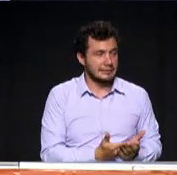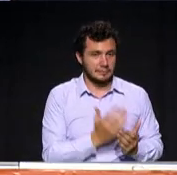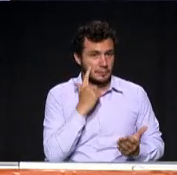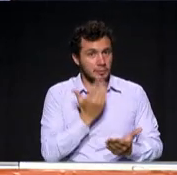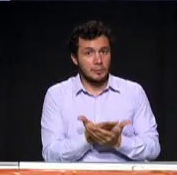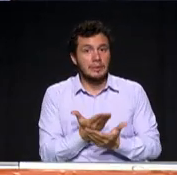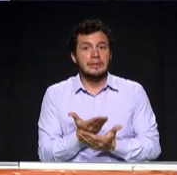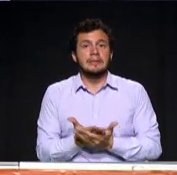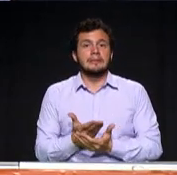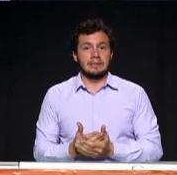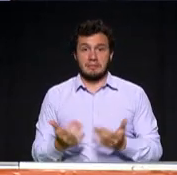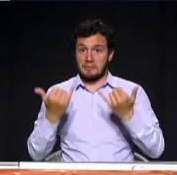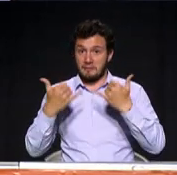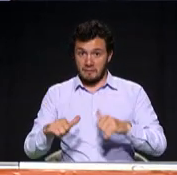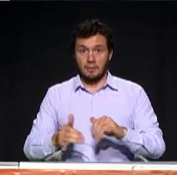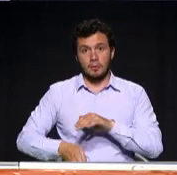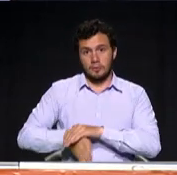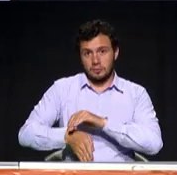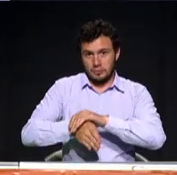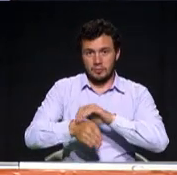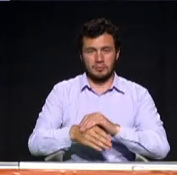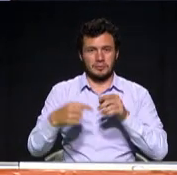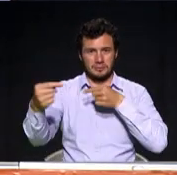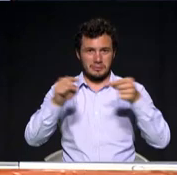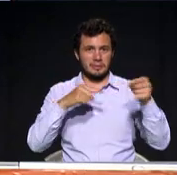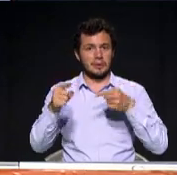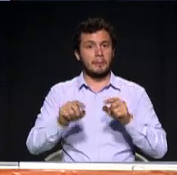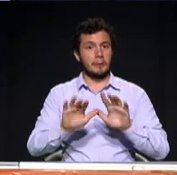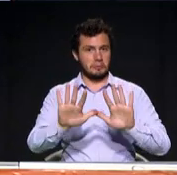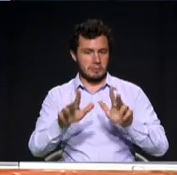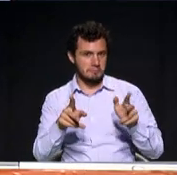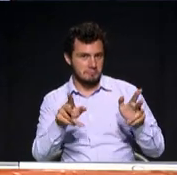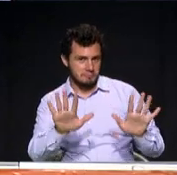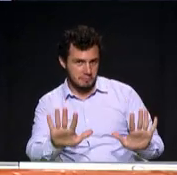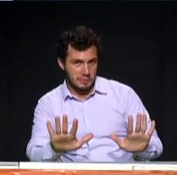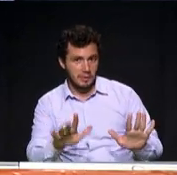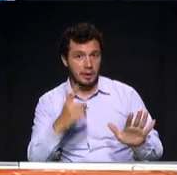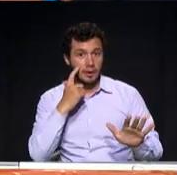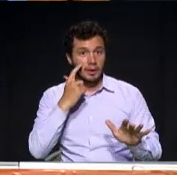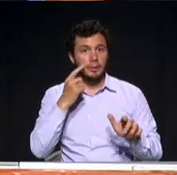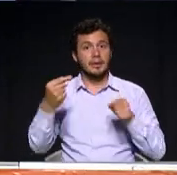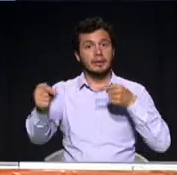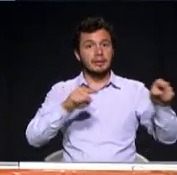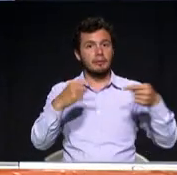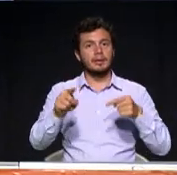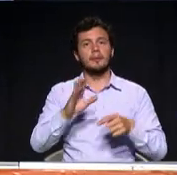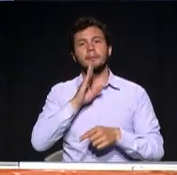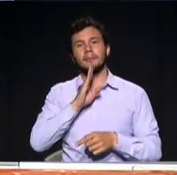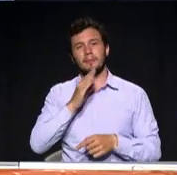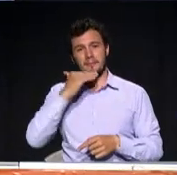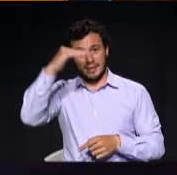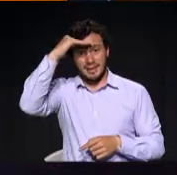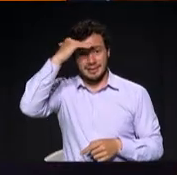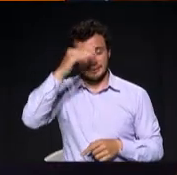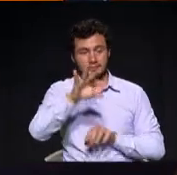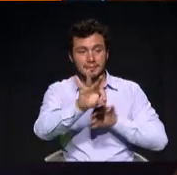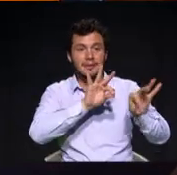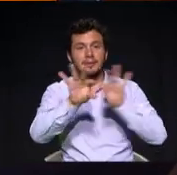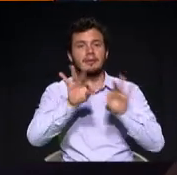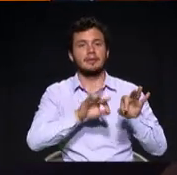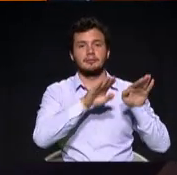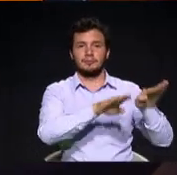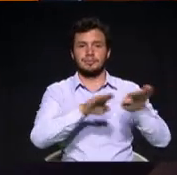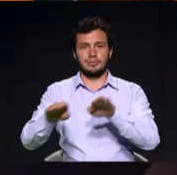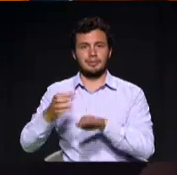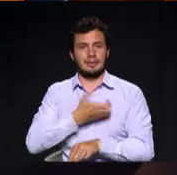continuidad al debate sin embargo hacemos una breve pausa en este debate medellín elige candidatos a la alcaldía de medellín ya